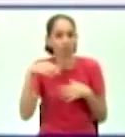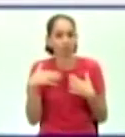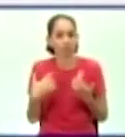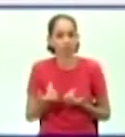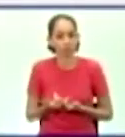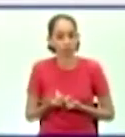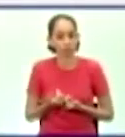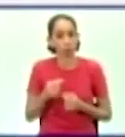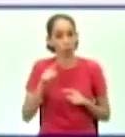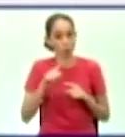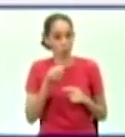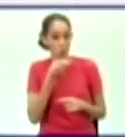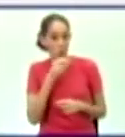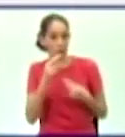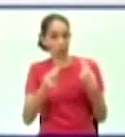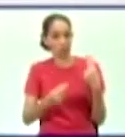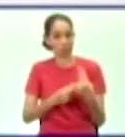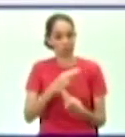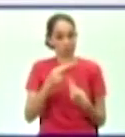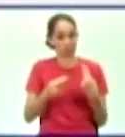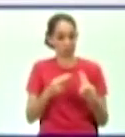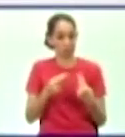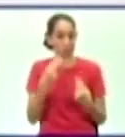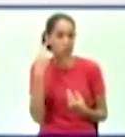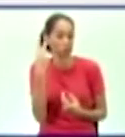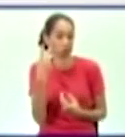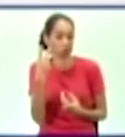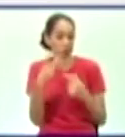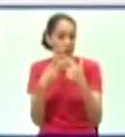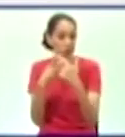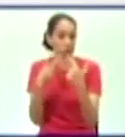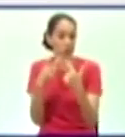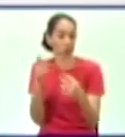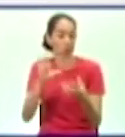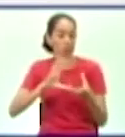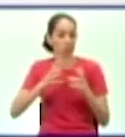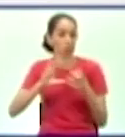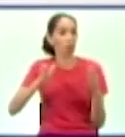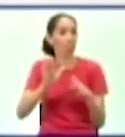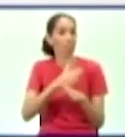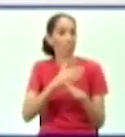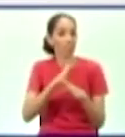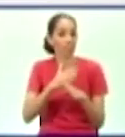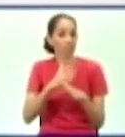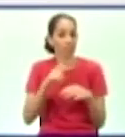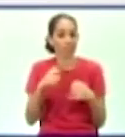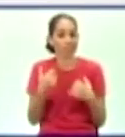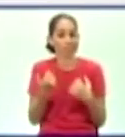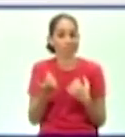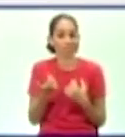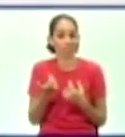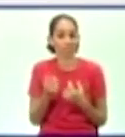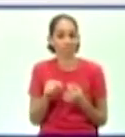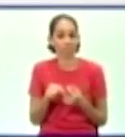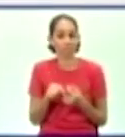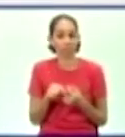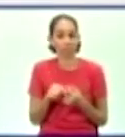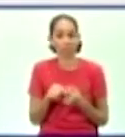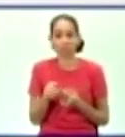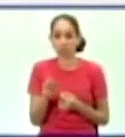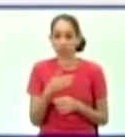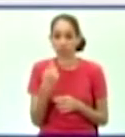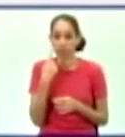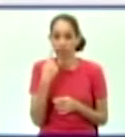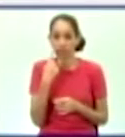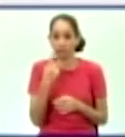o por la suma de arcos conocidos, porque ya ahí tienes valores de arco que se asocian a ángulos centrales,